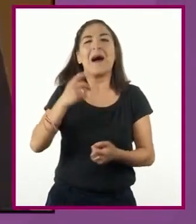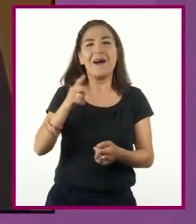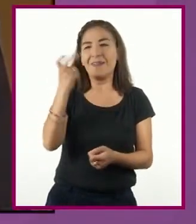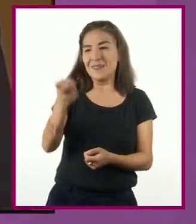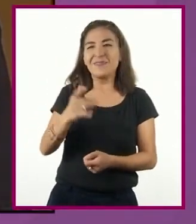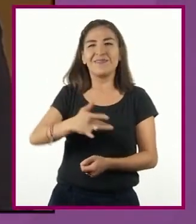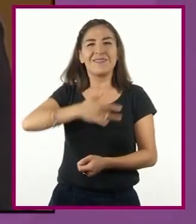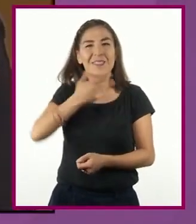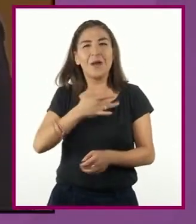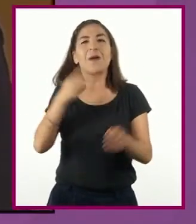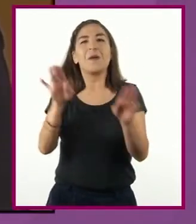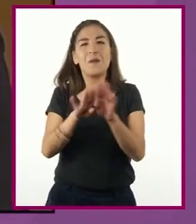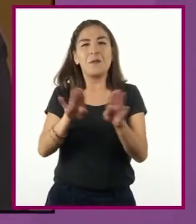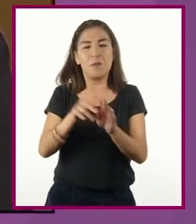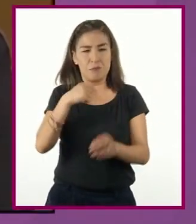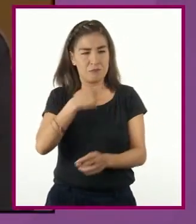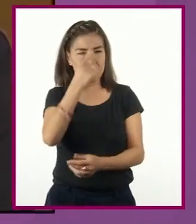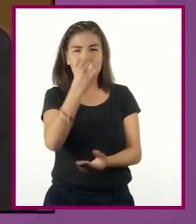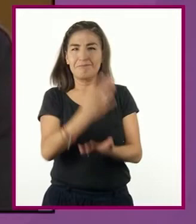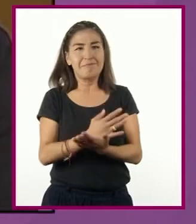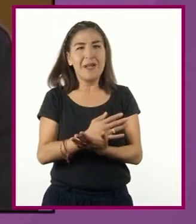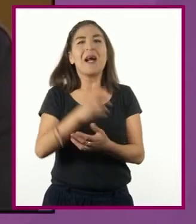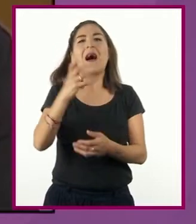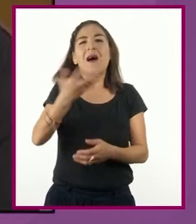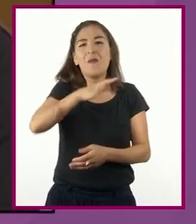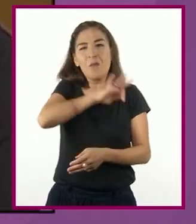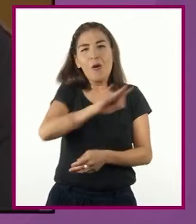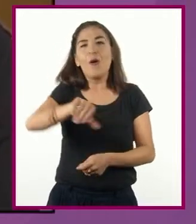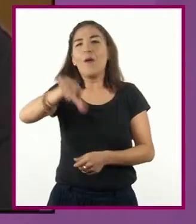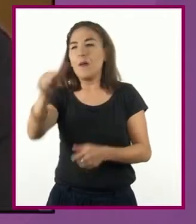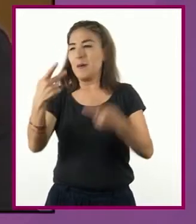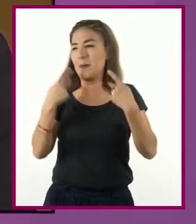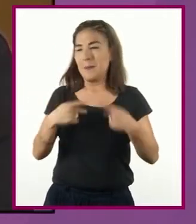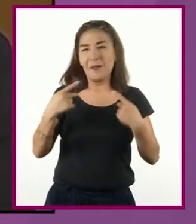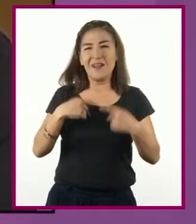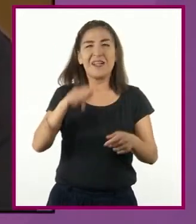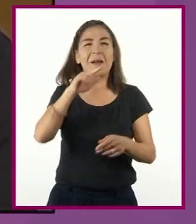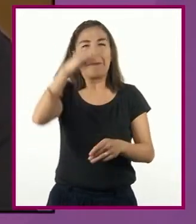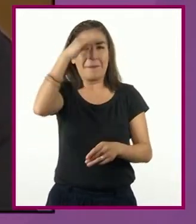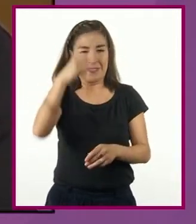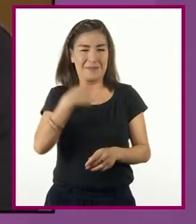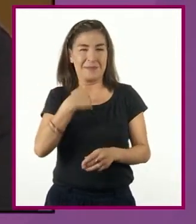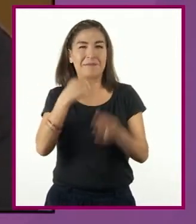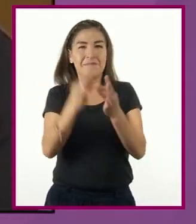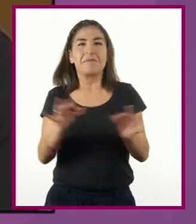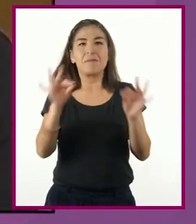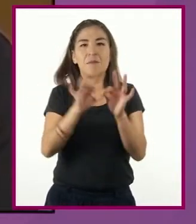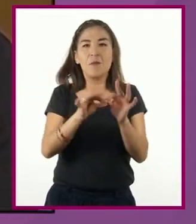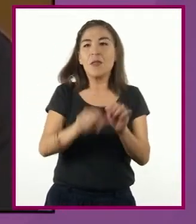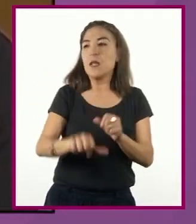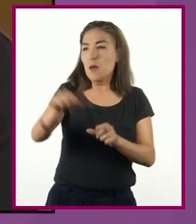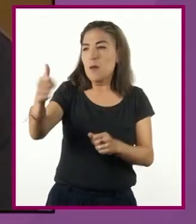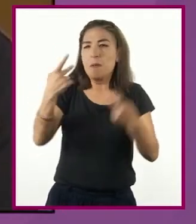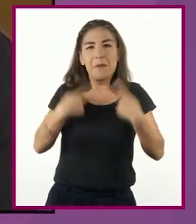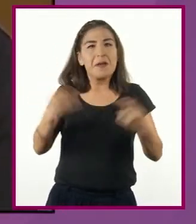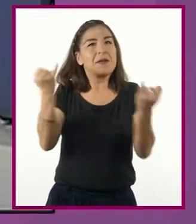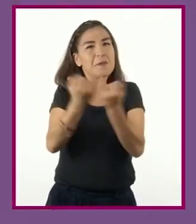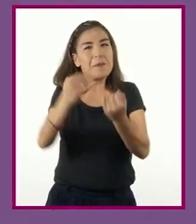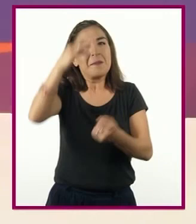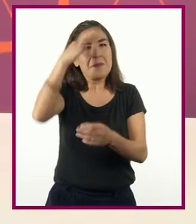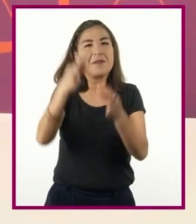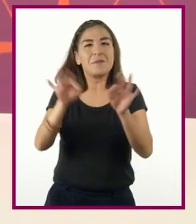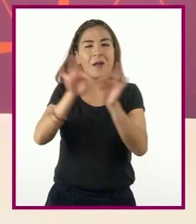momento nos damos cuenta de que no estamos solos y que esas cosas que para nosotros son importantes, también son importantes para los